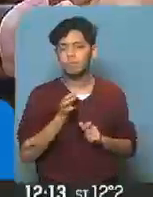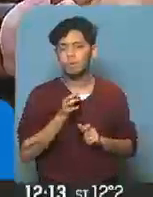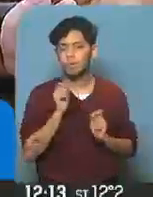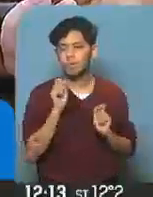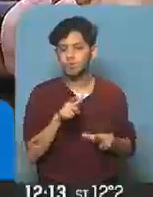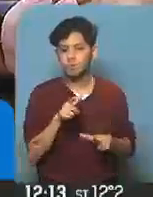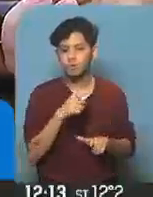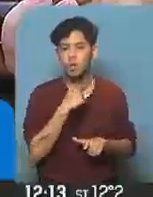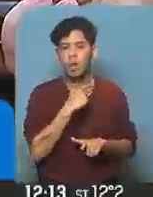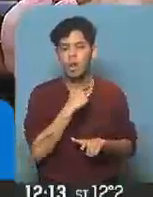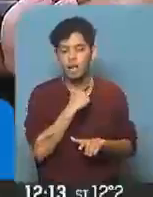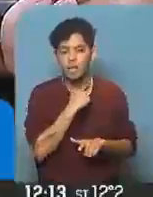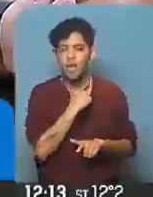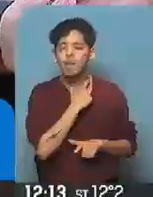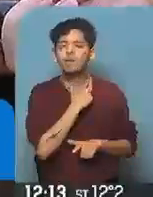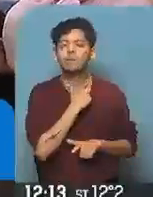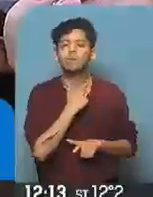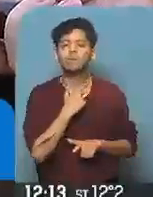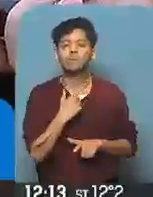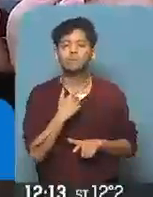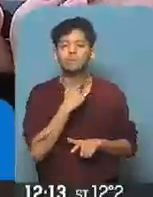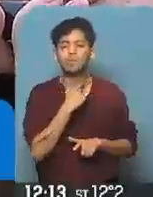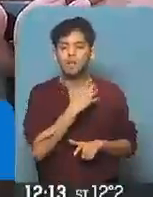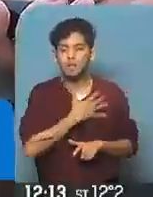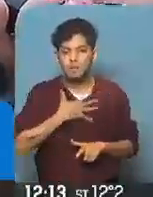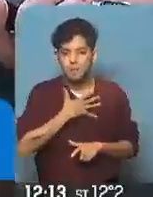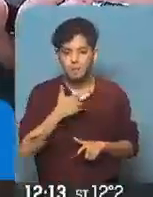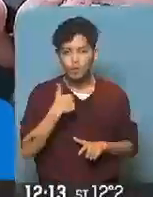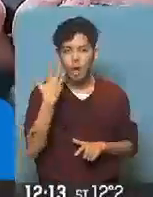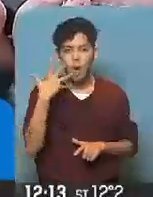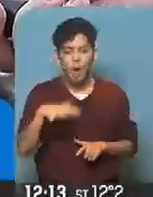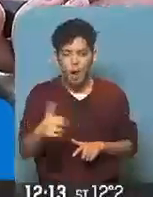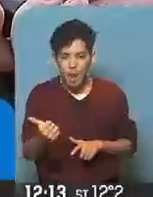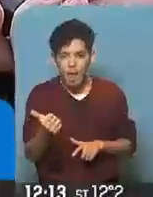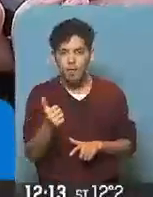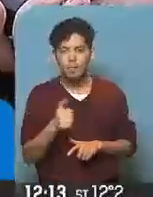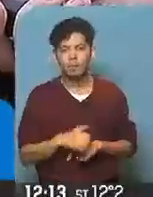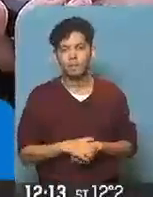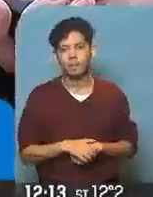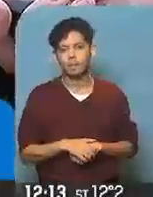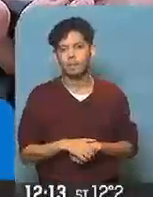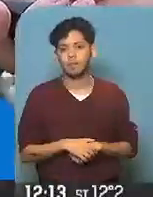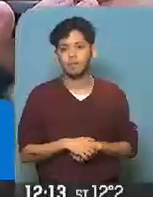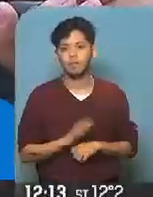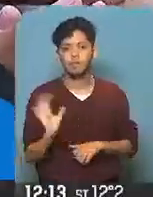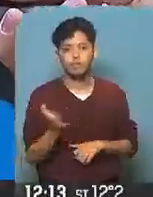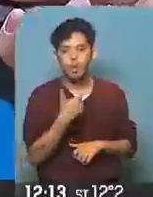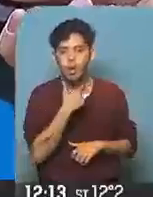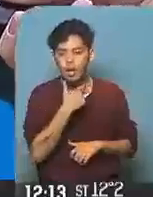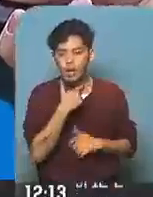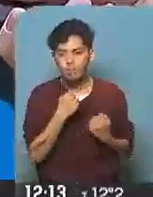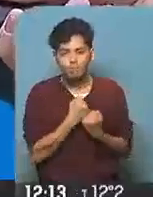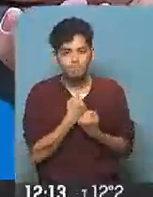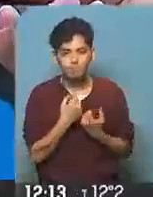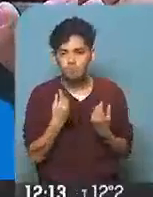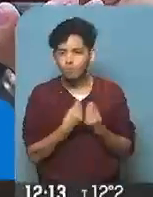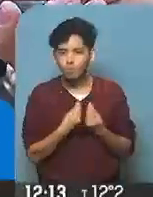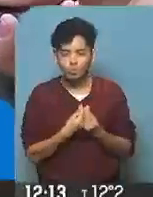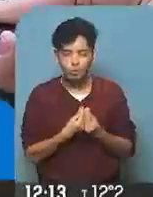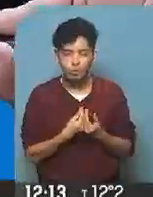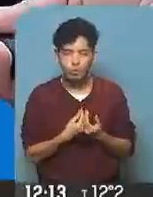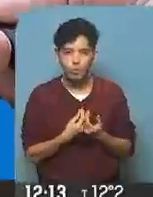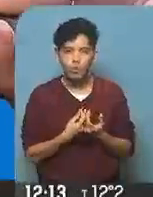la quiero. Quiero que sienta que soy su abuela, que todos la queríamos muchísimo, y ahí